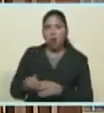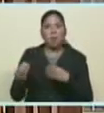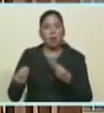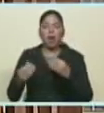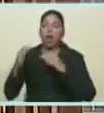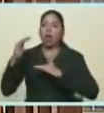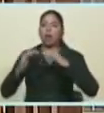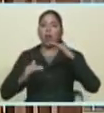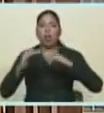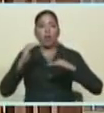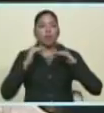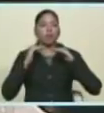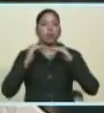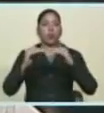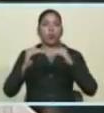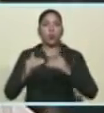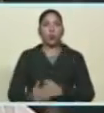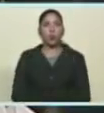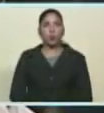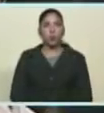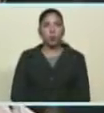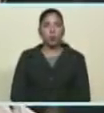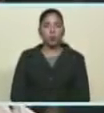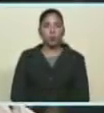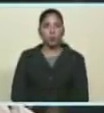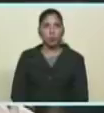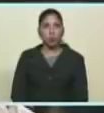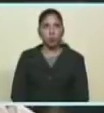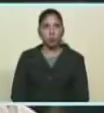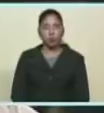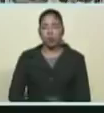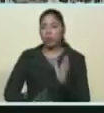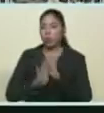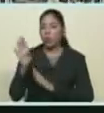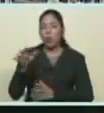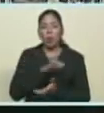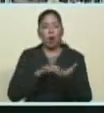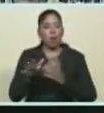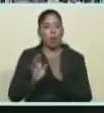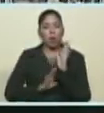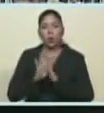país a nivel general y superando los problemas que tenemos.